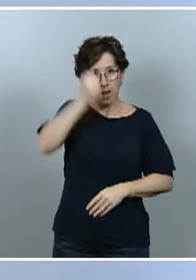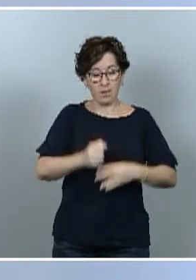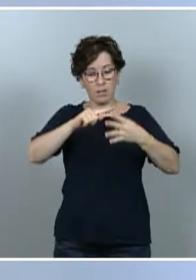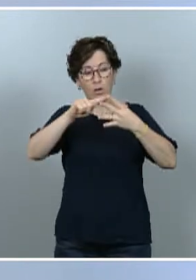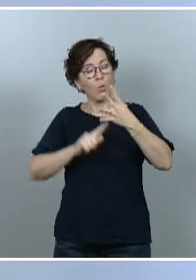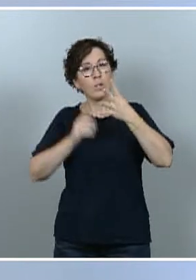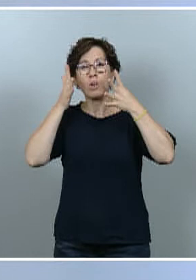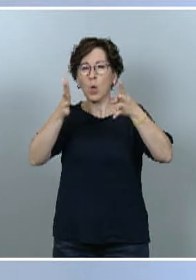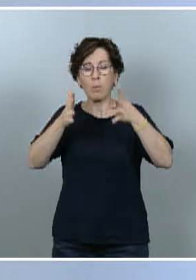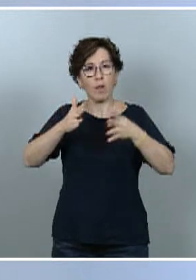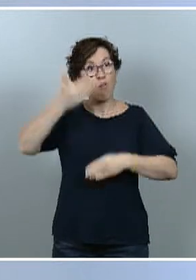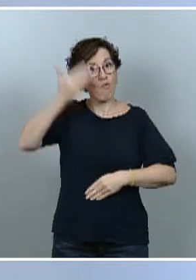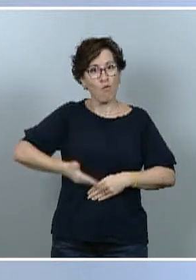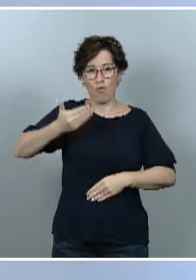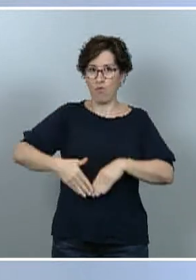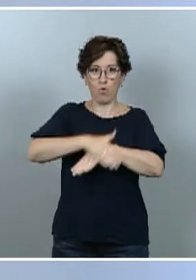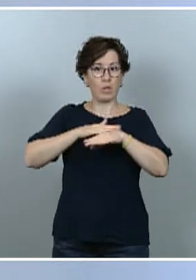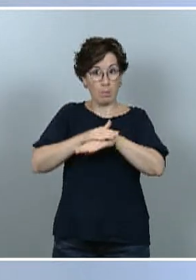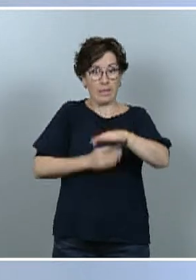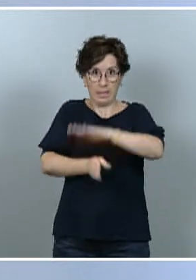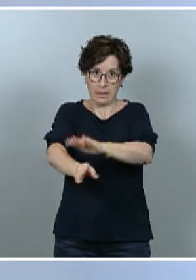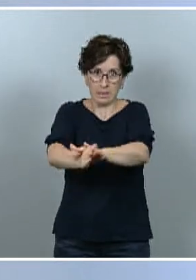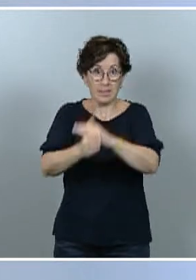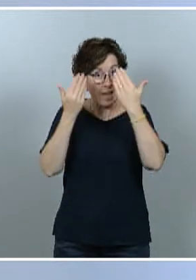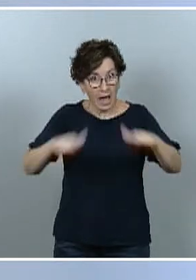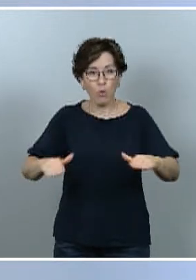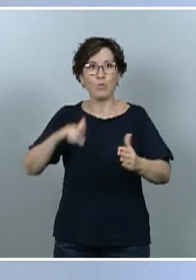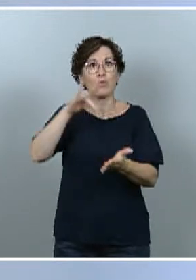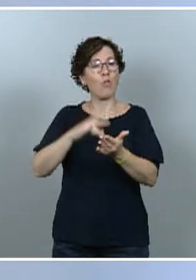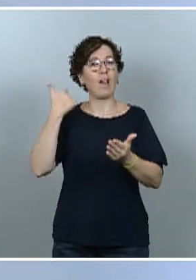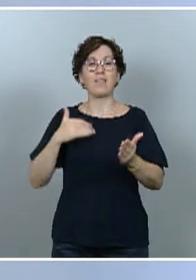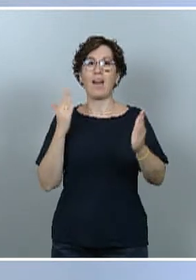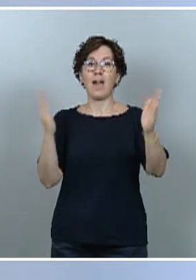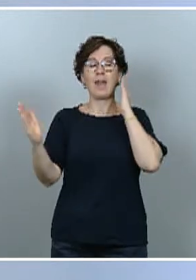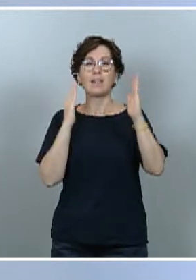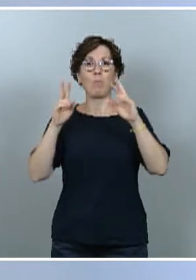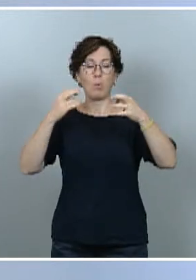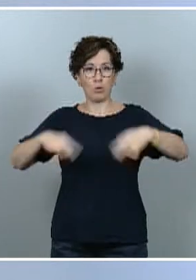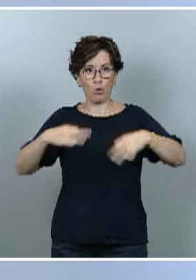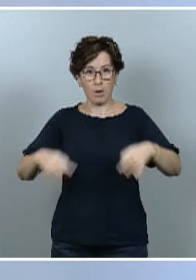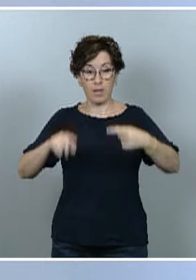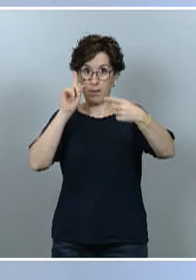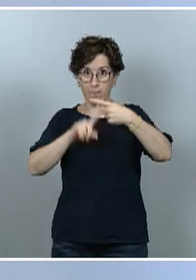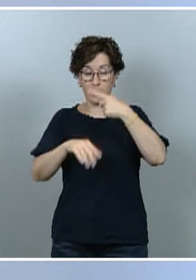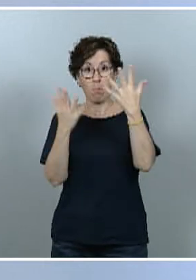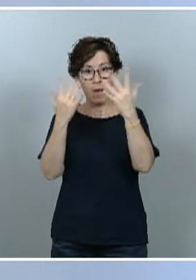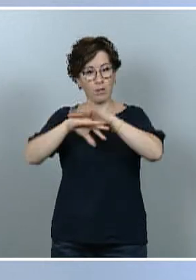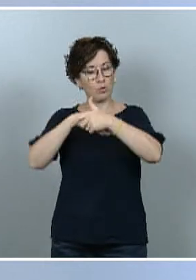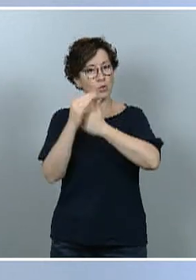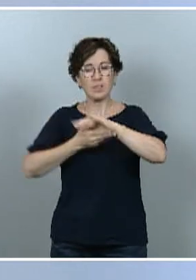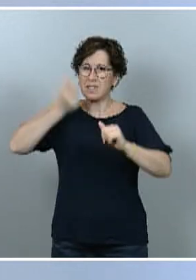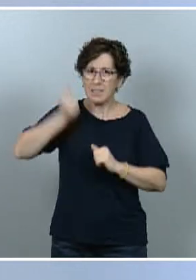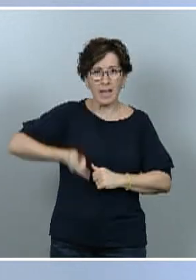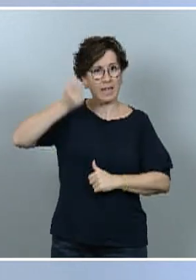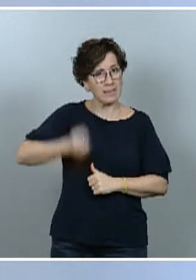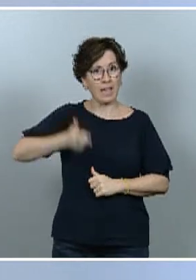que seguirán estando vigentes en la etapa de nueva normalidad. El lavado de manos constante, que por baladí que parezca o